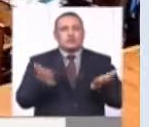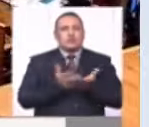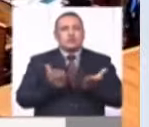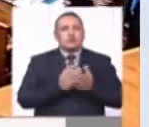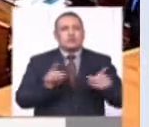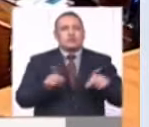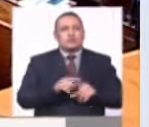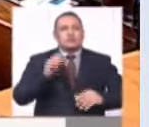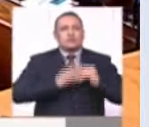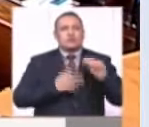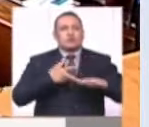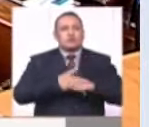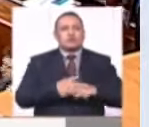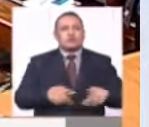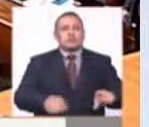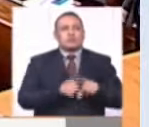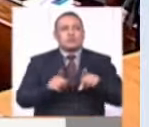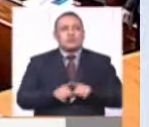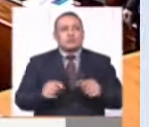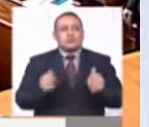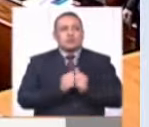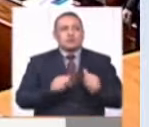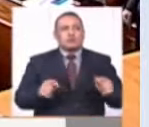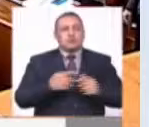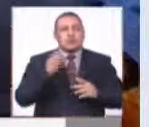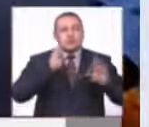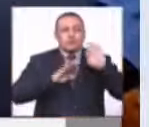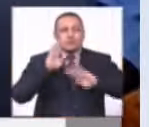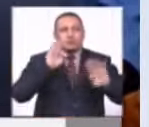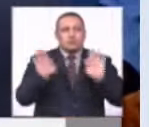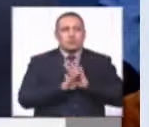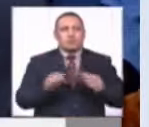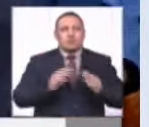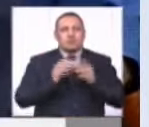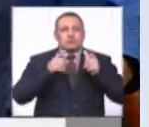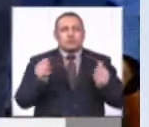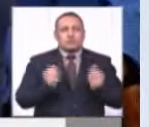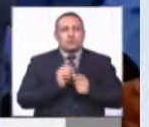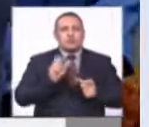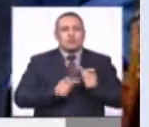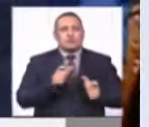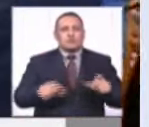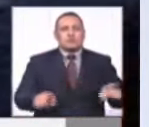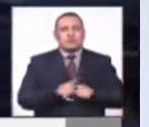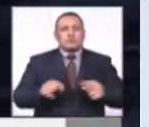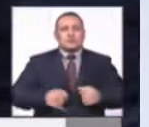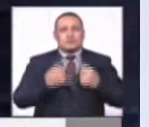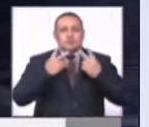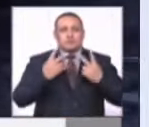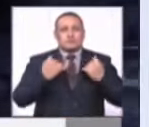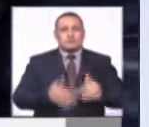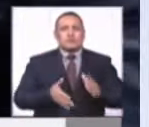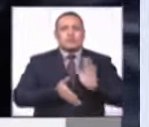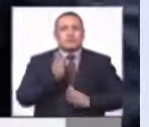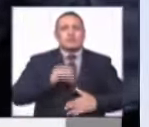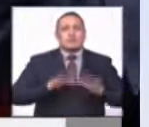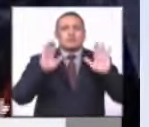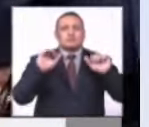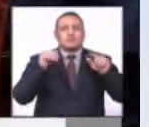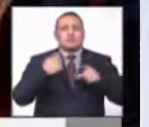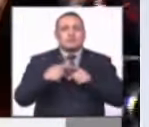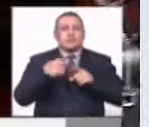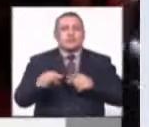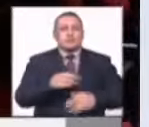colegios, obras paralizadas también, y la preocupación por la seguridad ciudadana. Vemos entonces ya la despedida de los